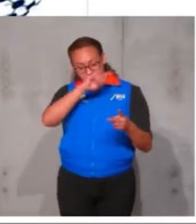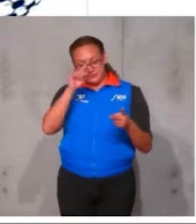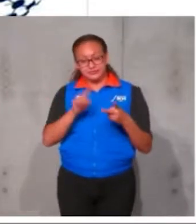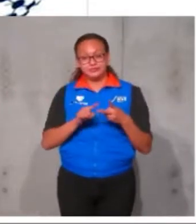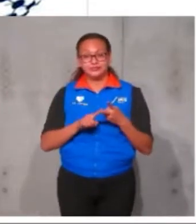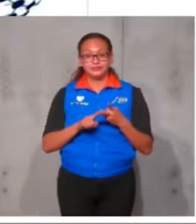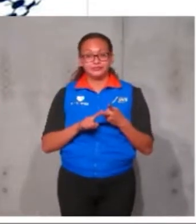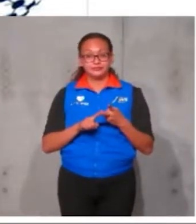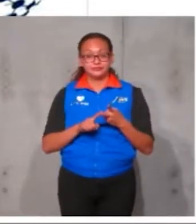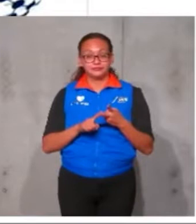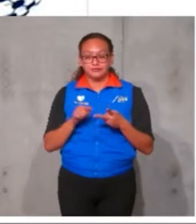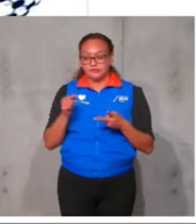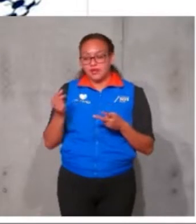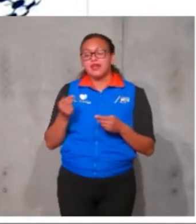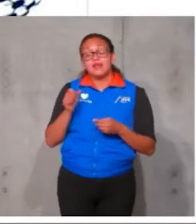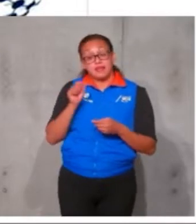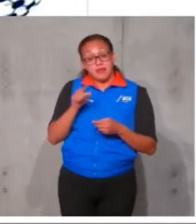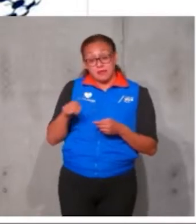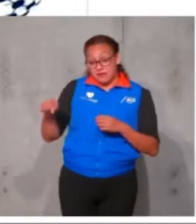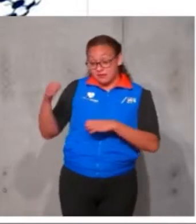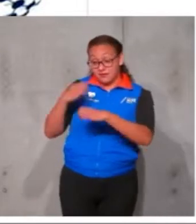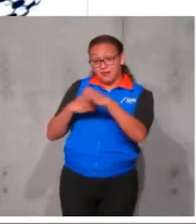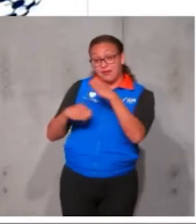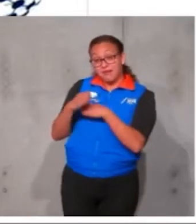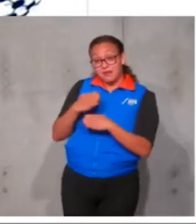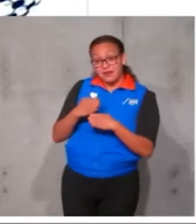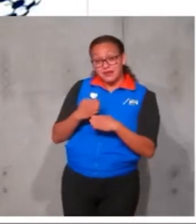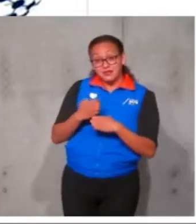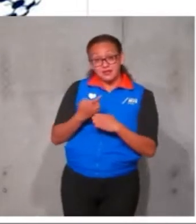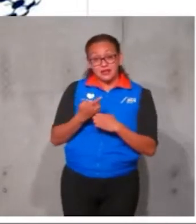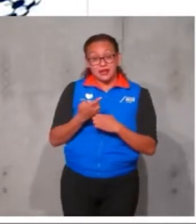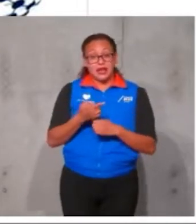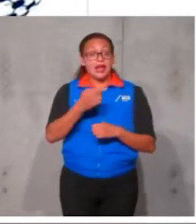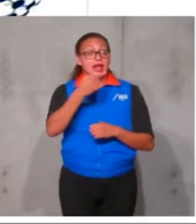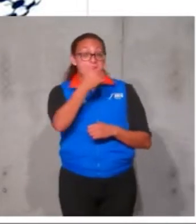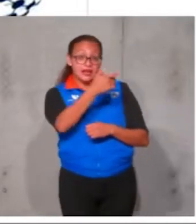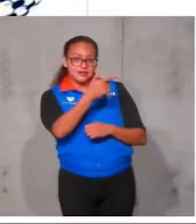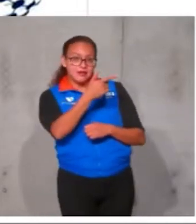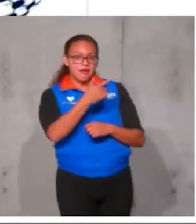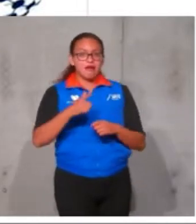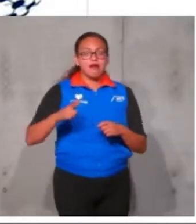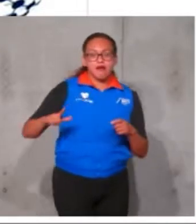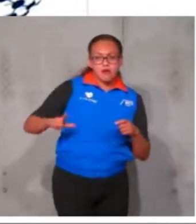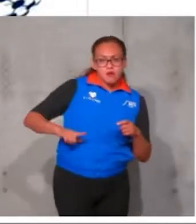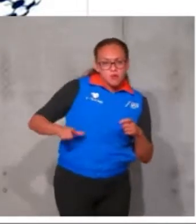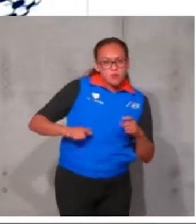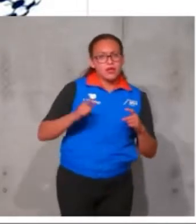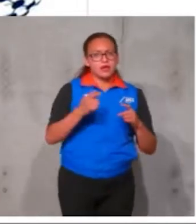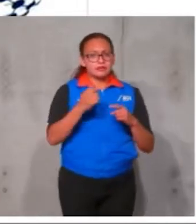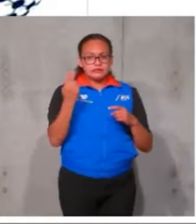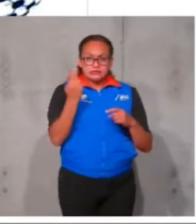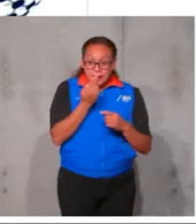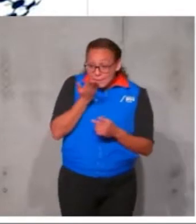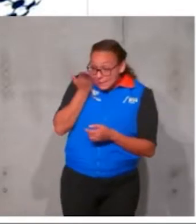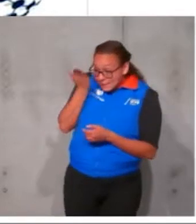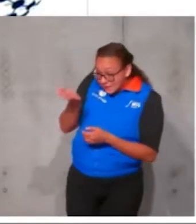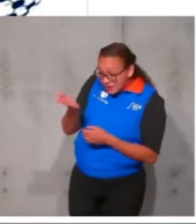importante, y la otra es porque es un requisito que nos pide el Global Reporting Initiative para